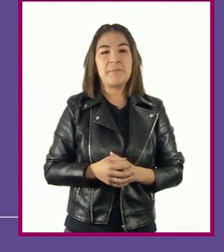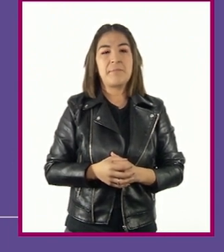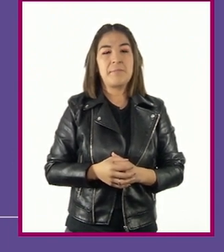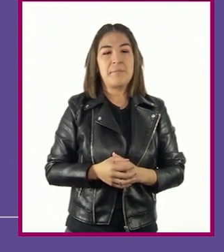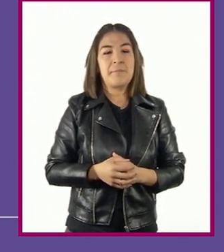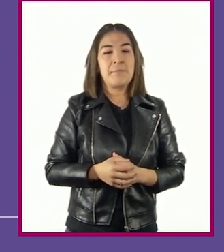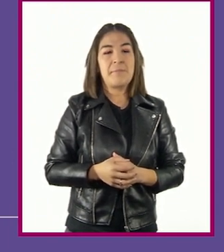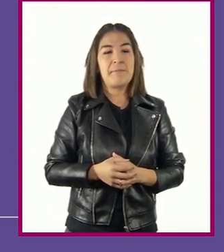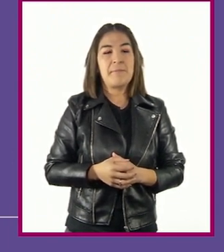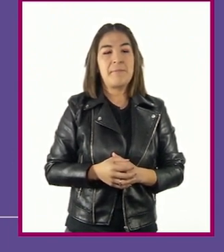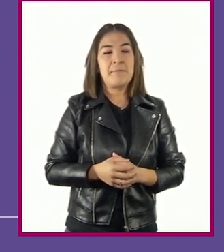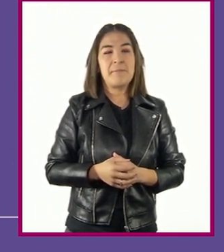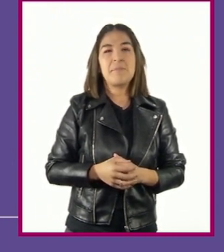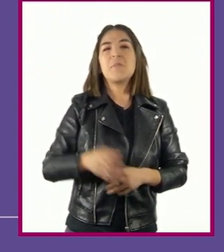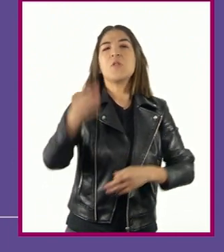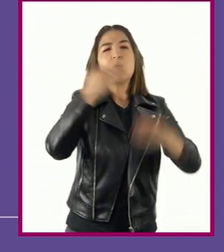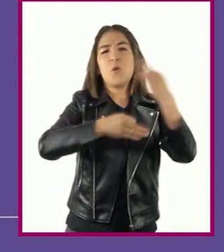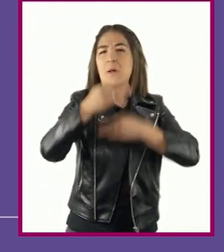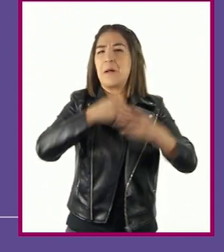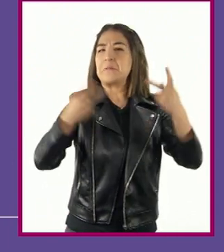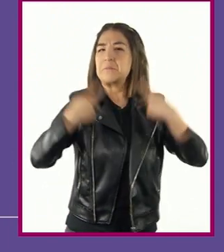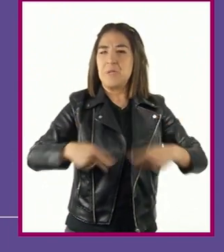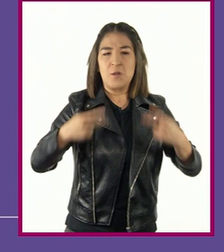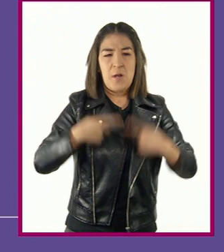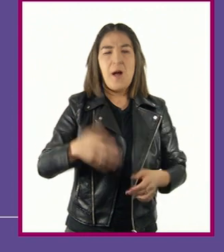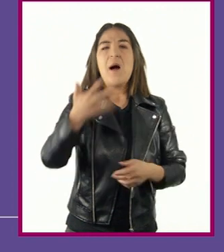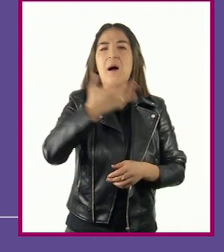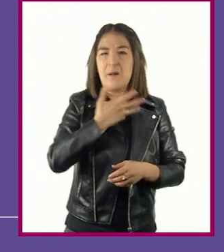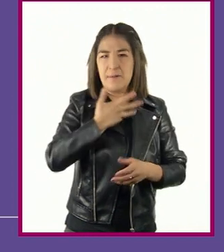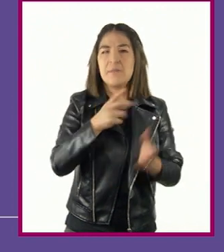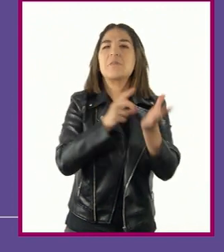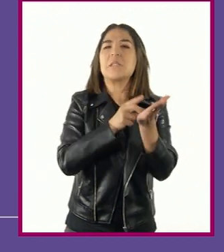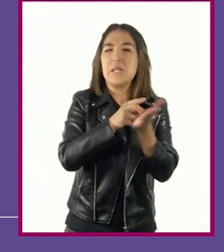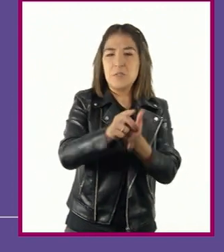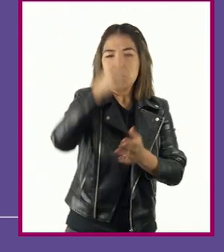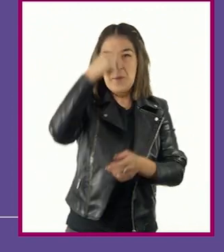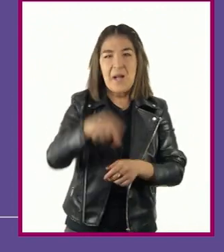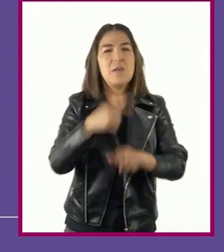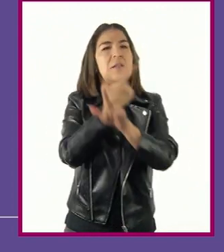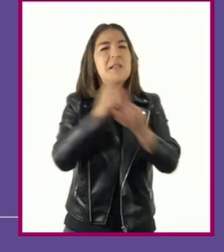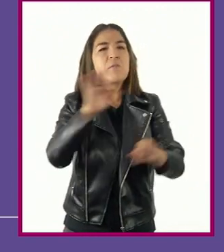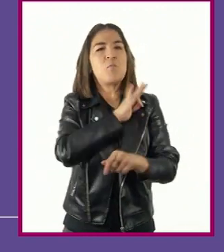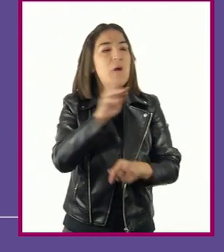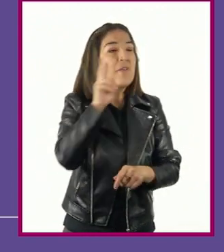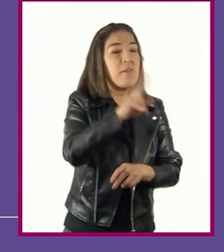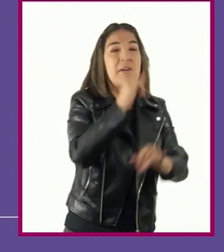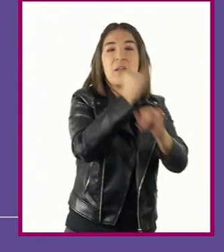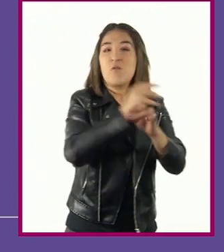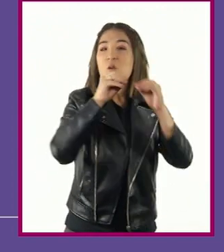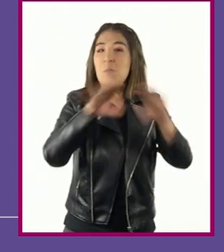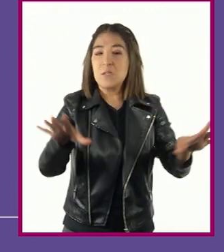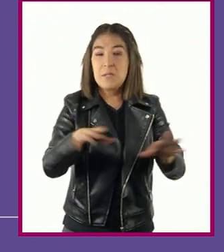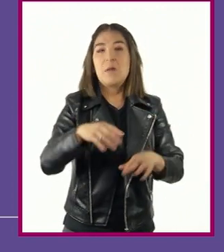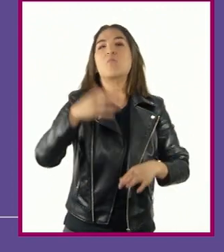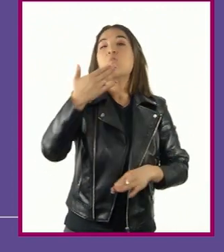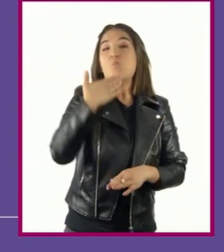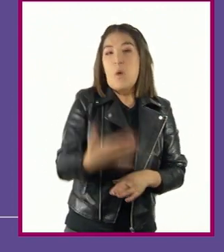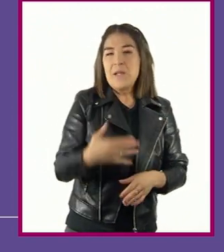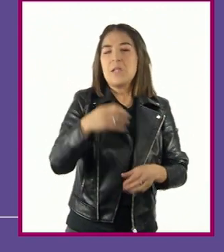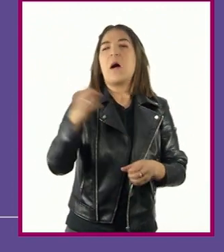Toda persona tiene derecho al libre acceso a la información plural y